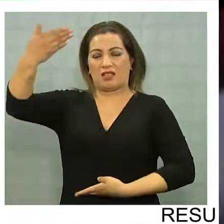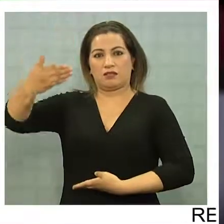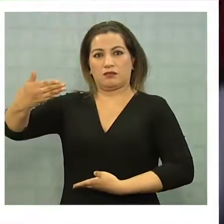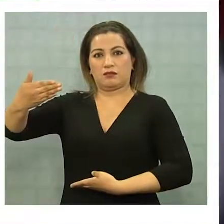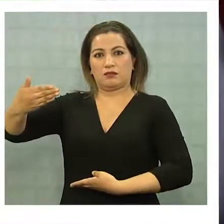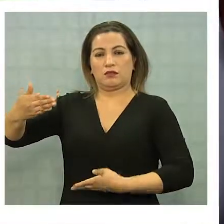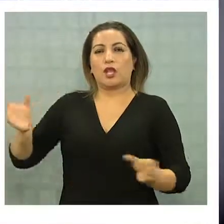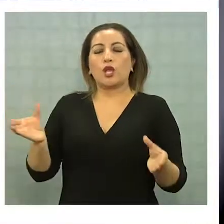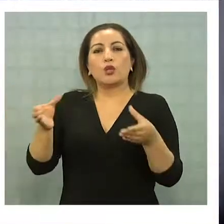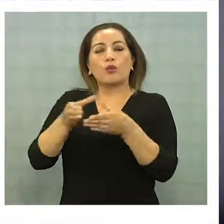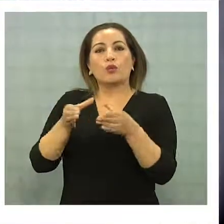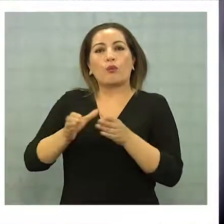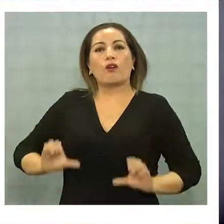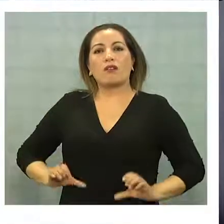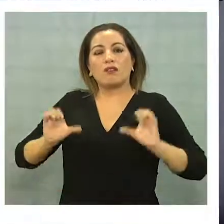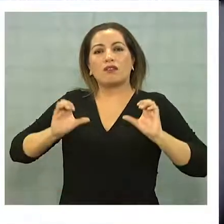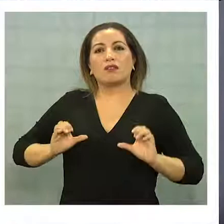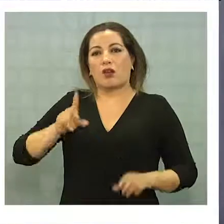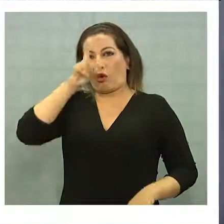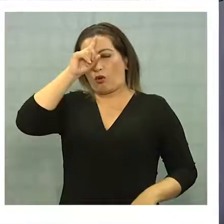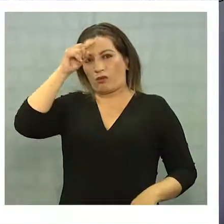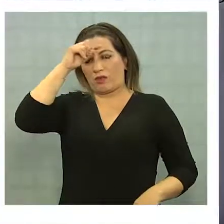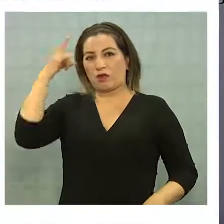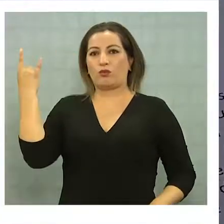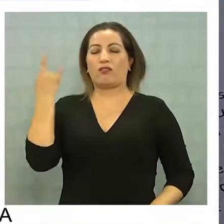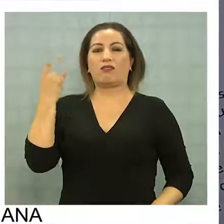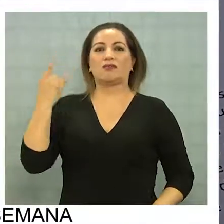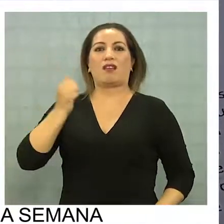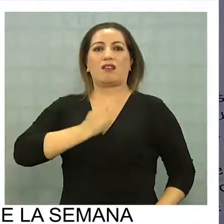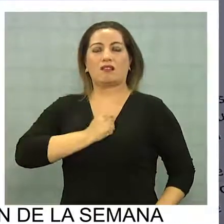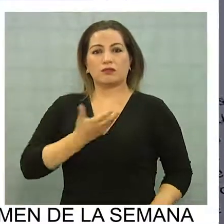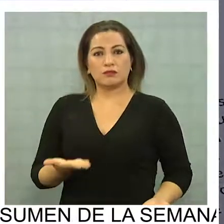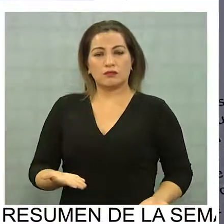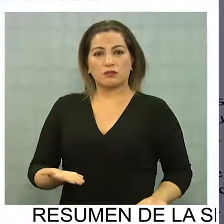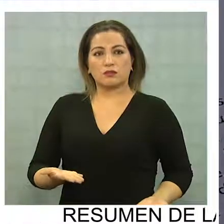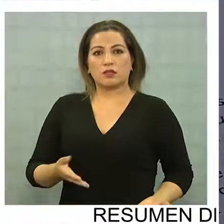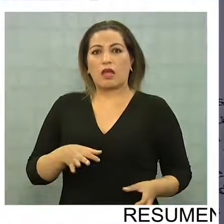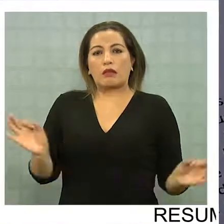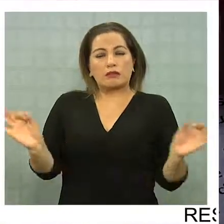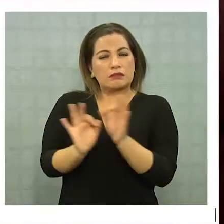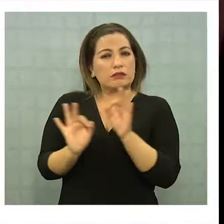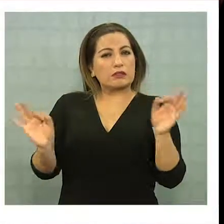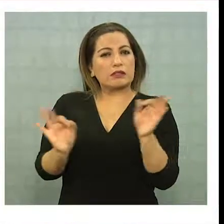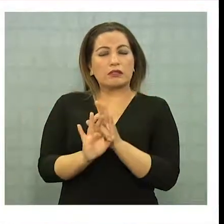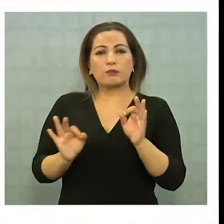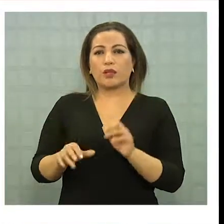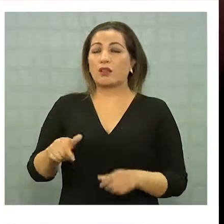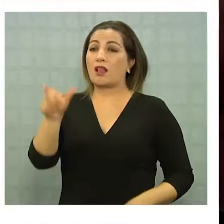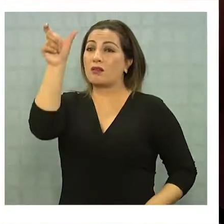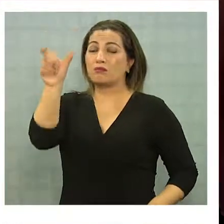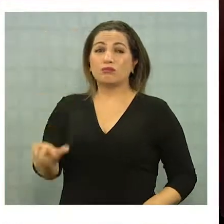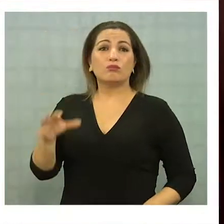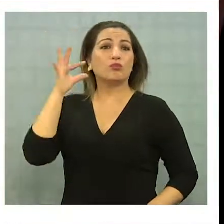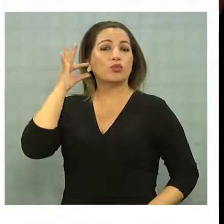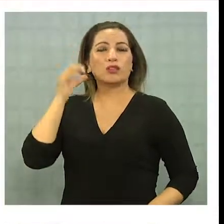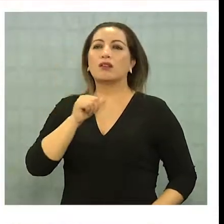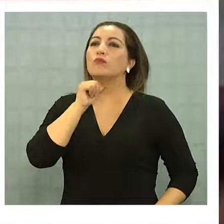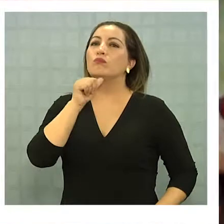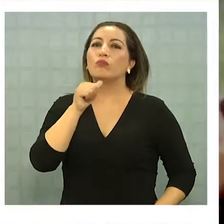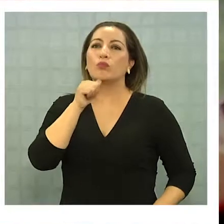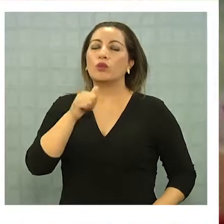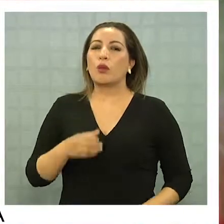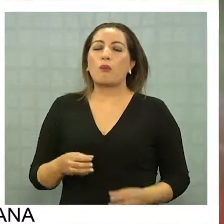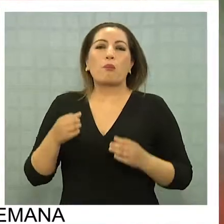el informe emanado desde el Comité de Ética del Hospital Clínico de la Universidad Católica, se explica que su precariedad